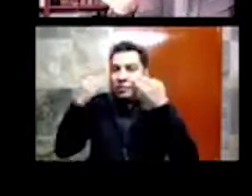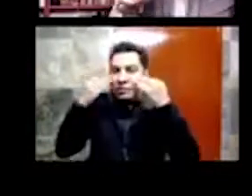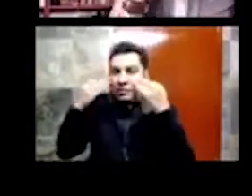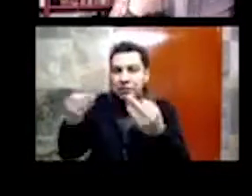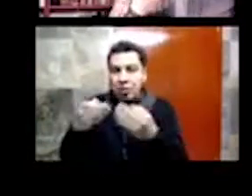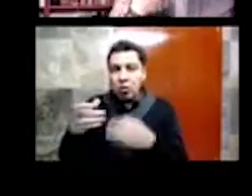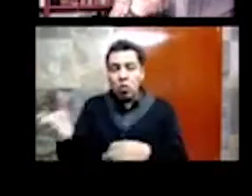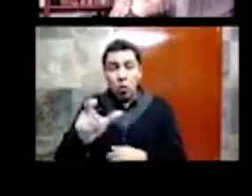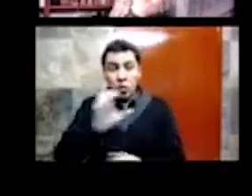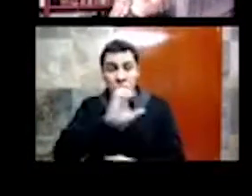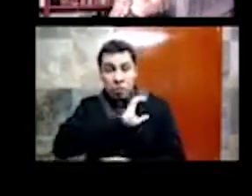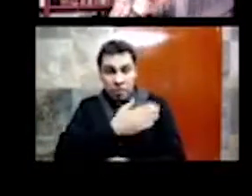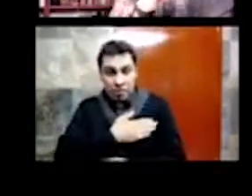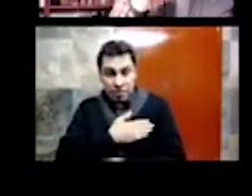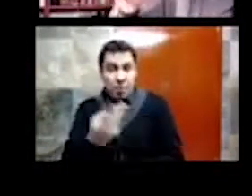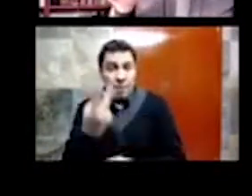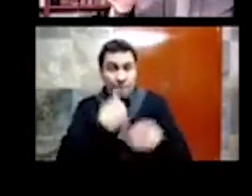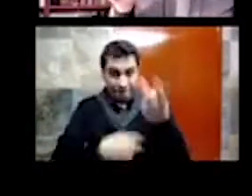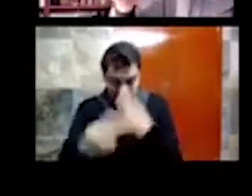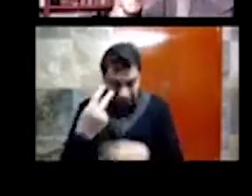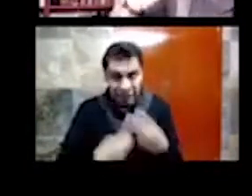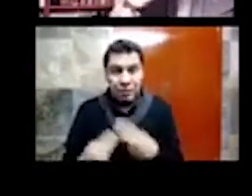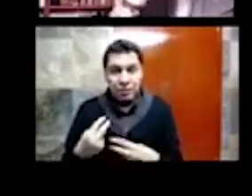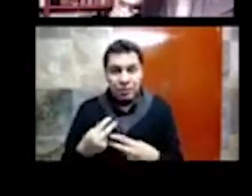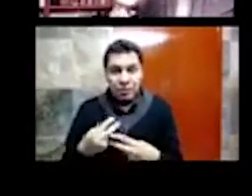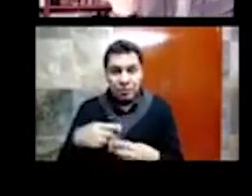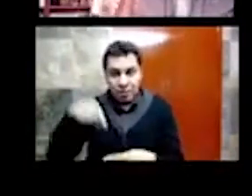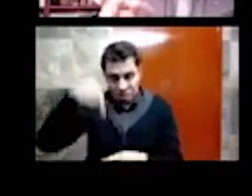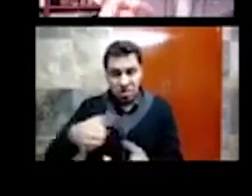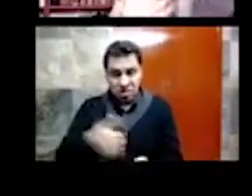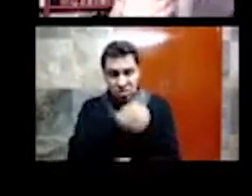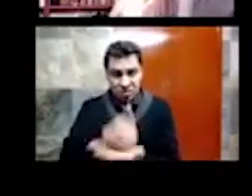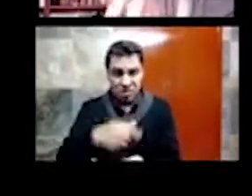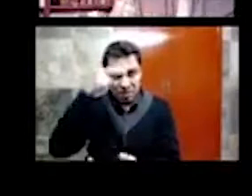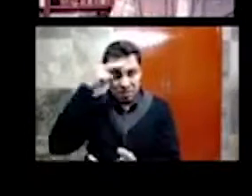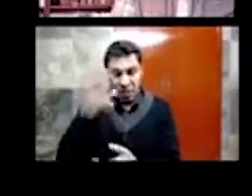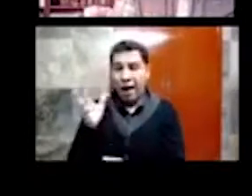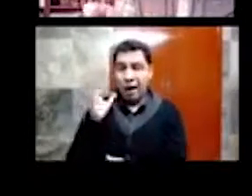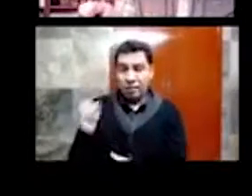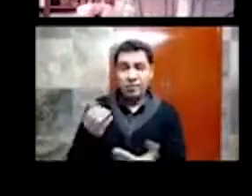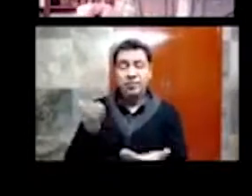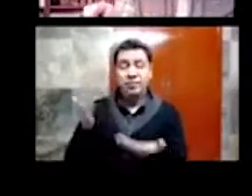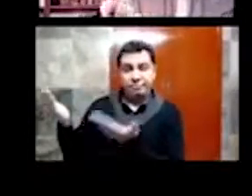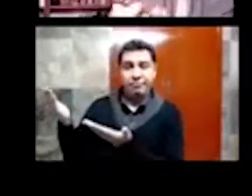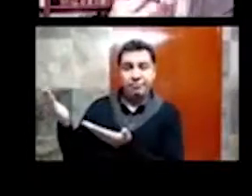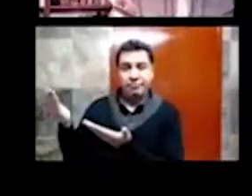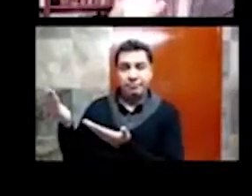alguna, la ciudad arqueológica que está emergiendo de las entrañas